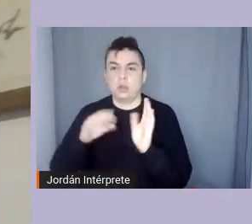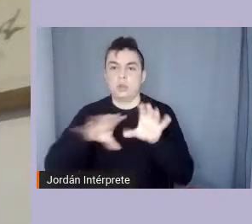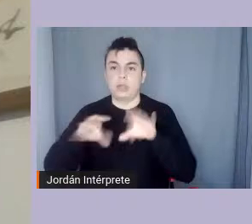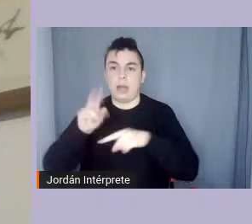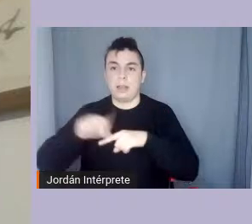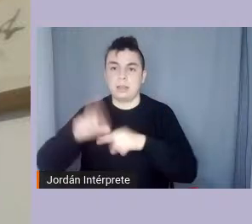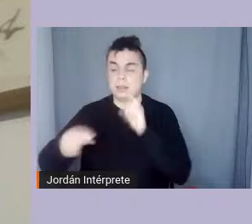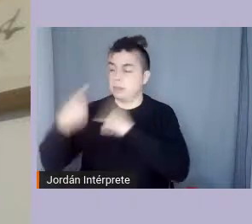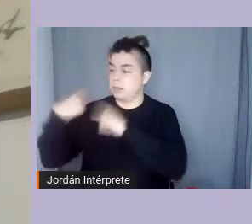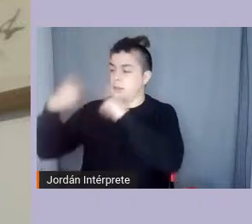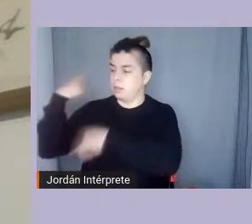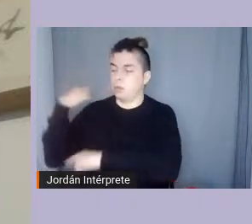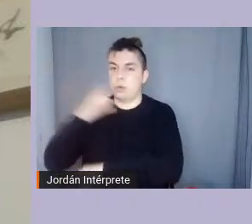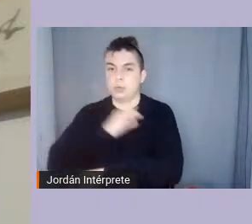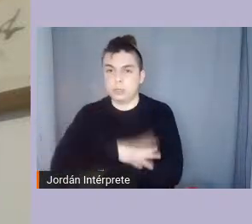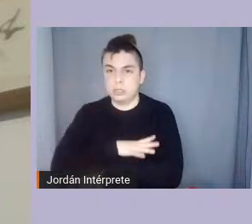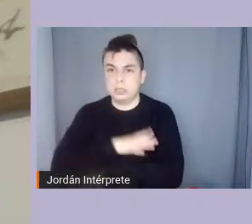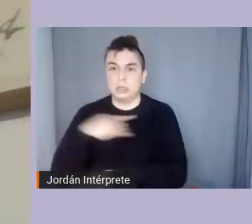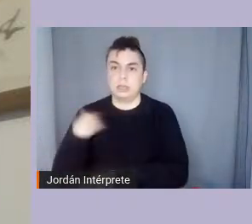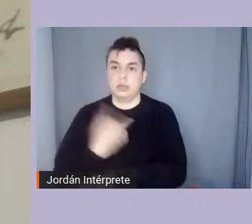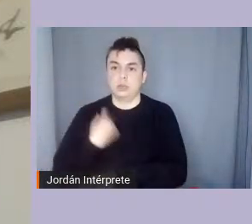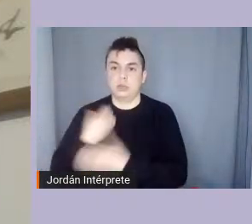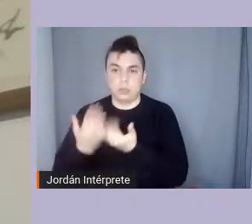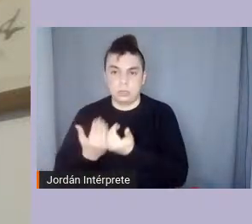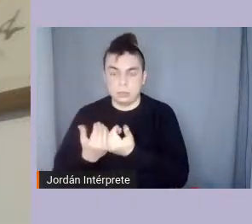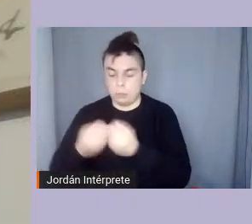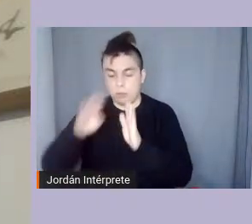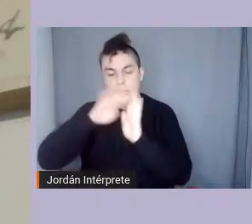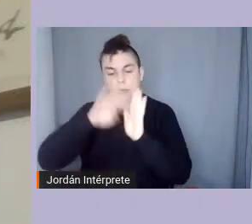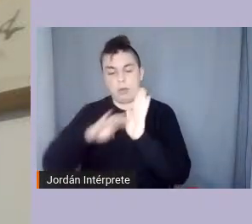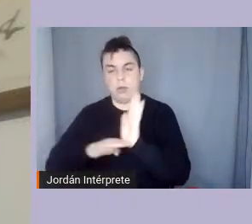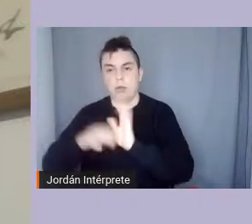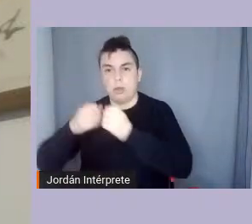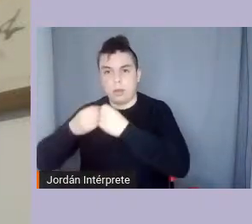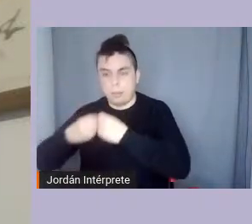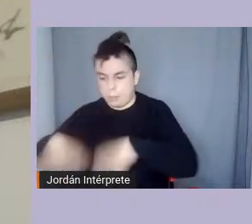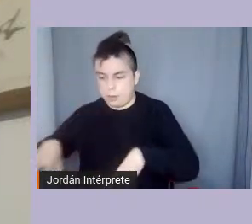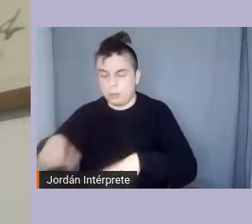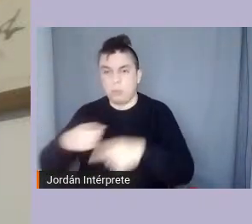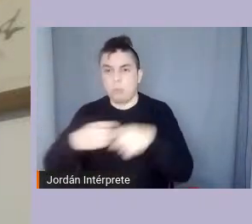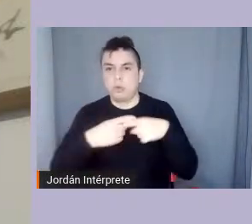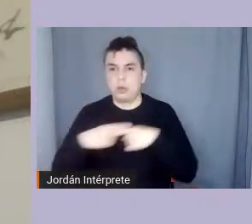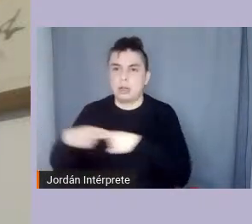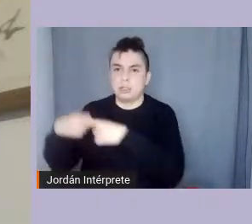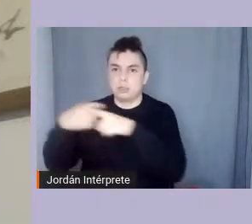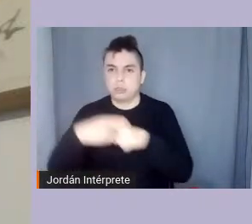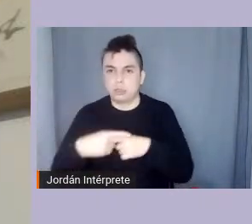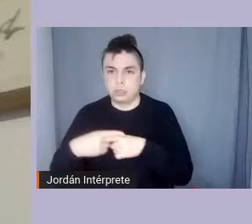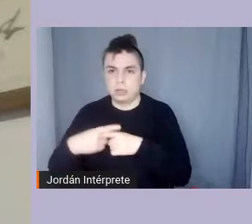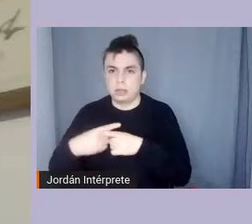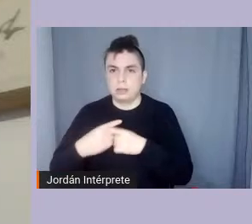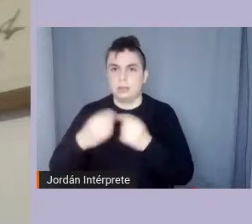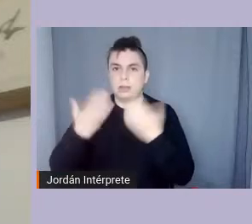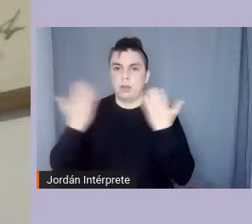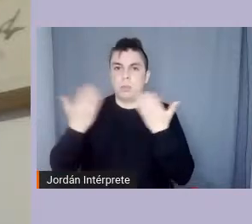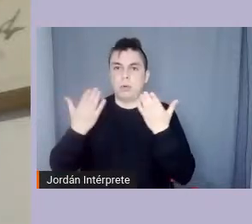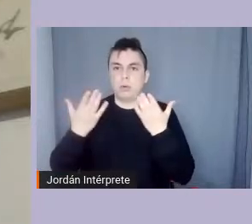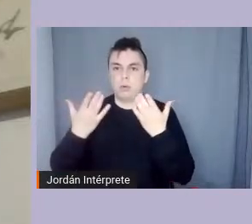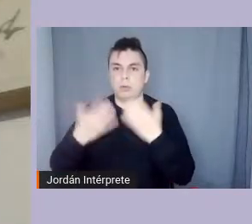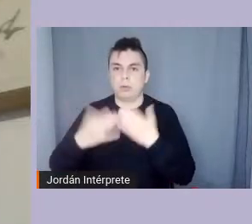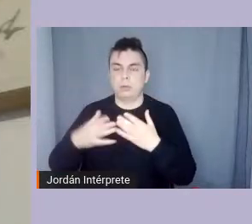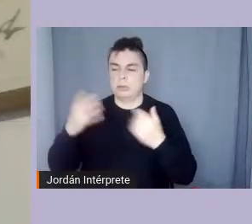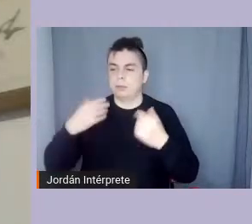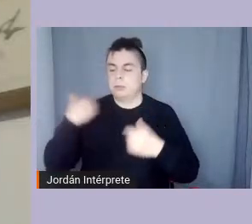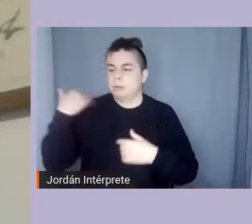Necesitamos rescatar nuestro repertorio perdido con esta sociedad que ha sido tan, entre comillas,